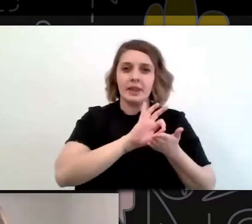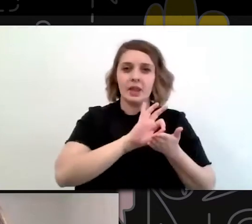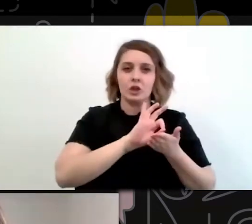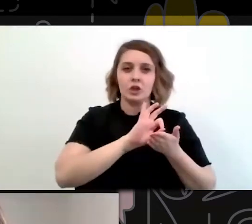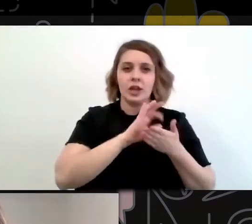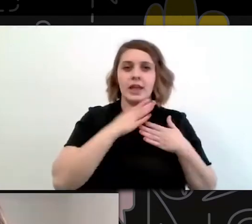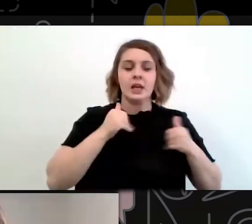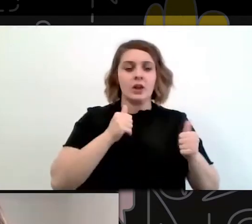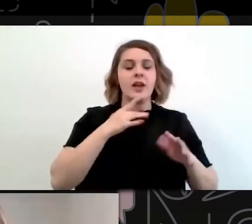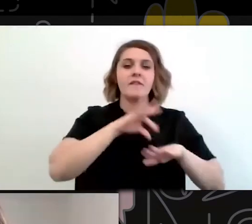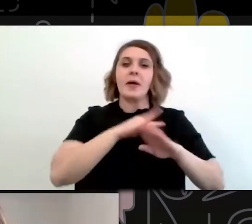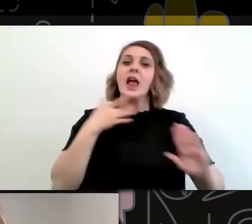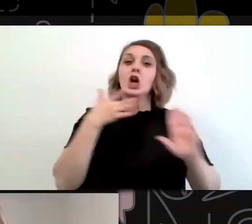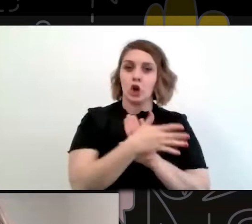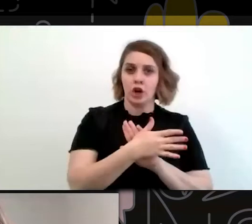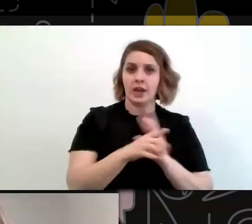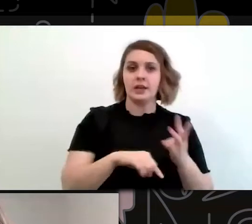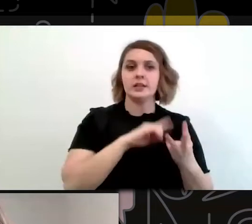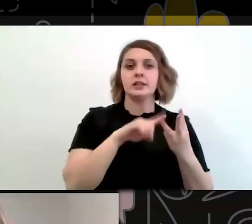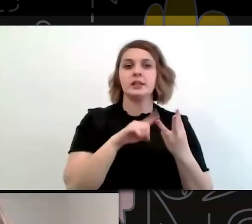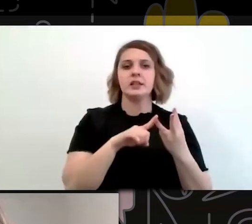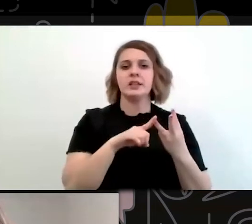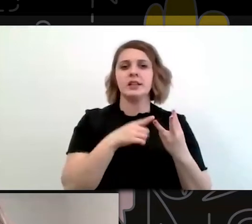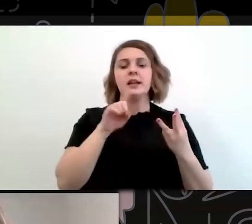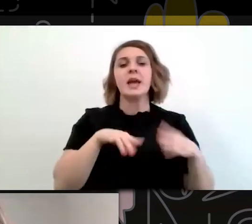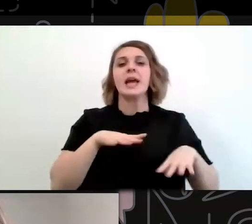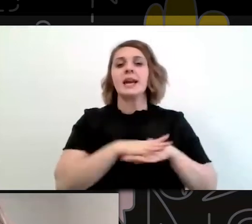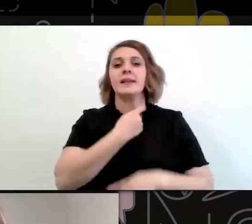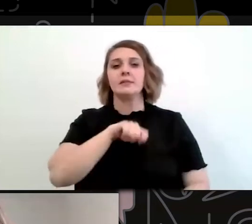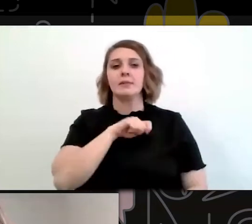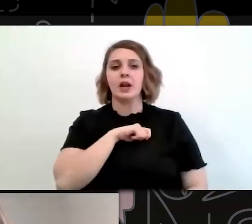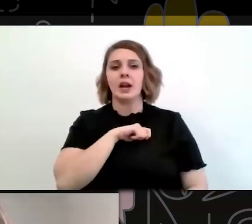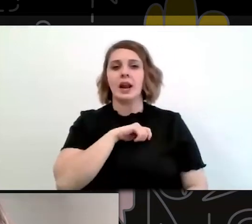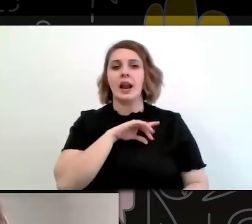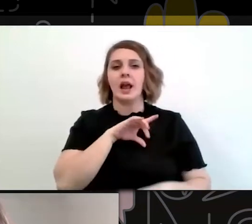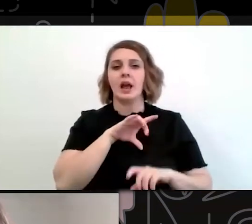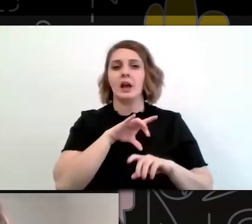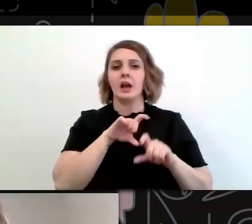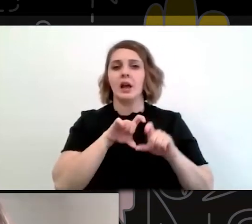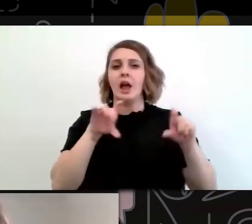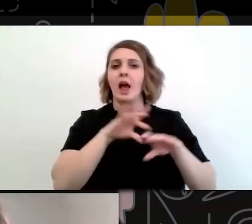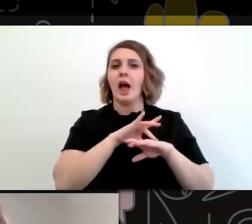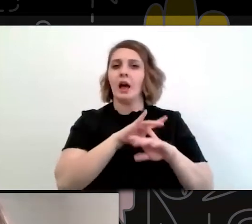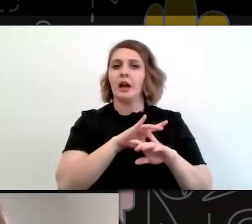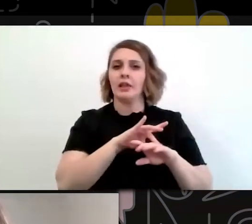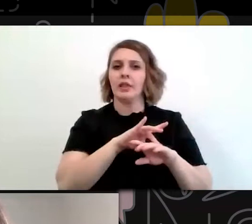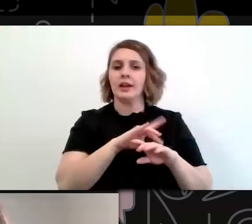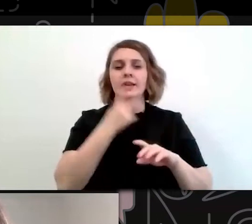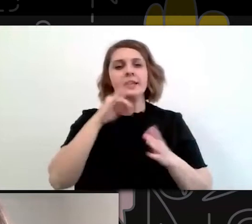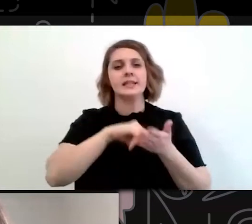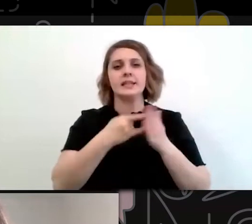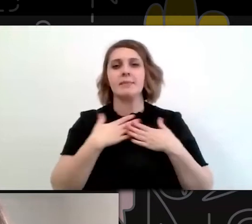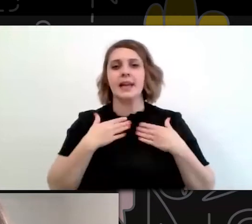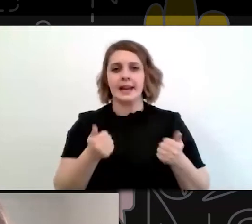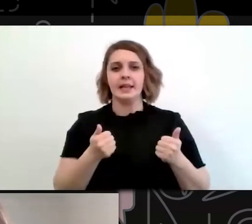Enfermedades Crónicas y de la Red Española de las Agencias de Evaluación Tecnológica y Prestación del Sistema